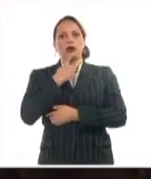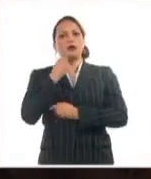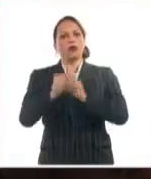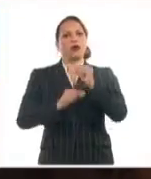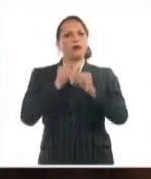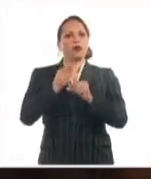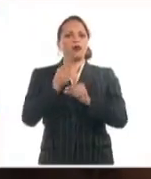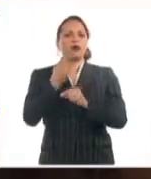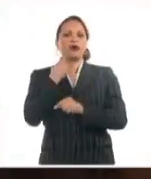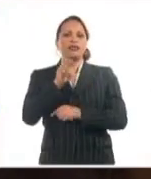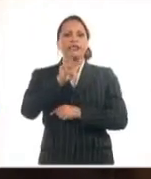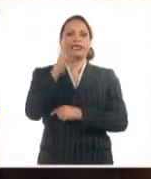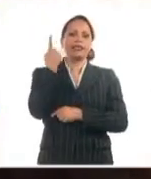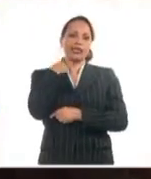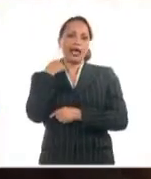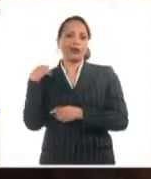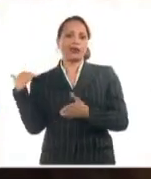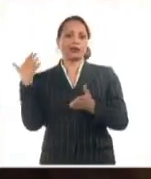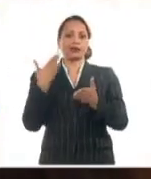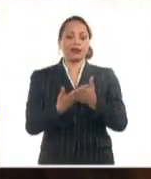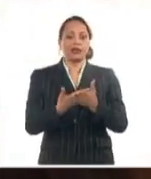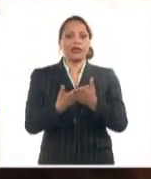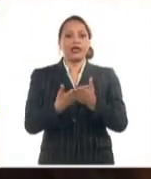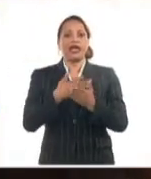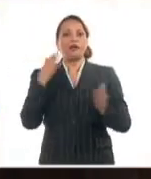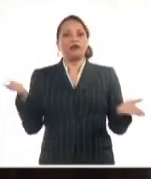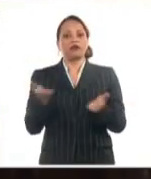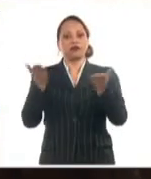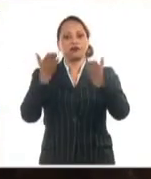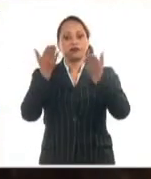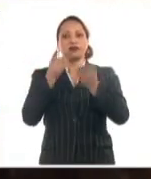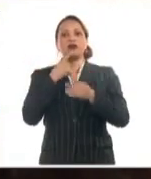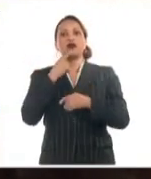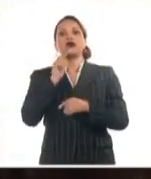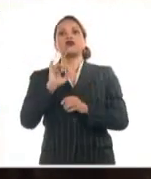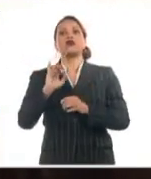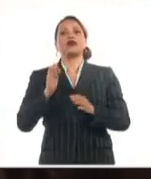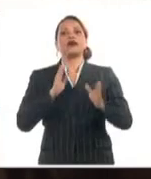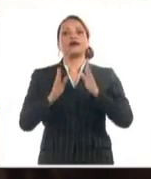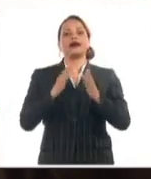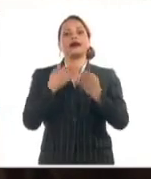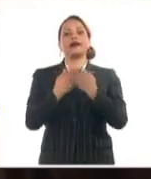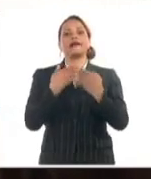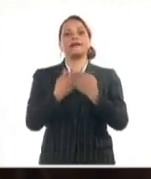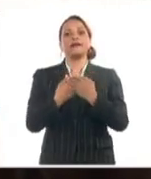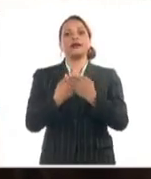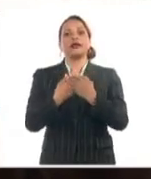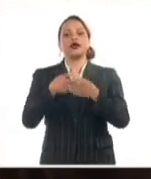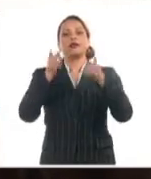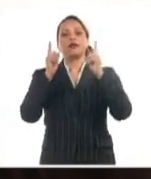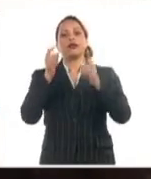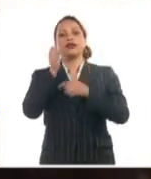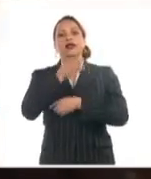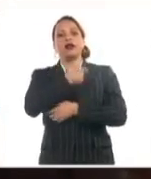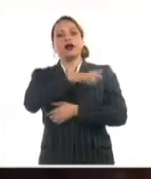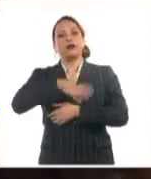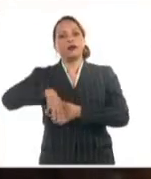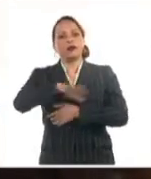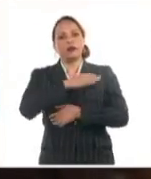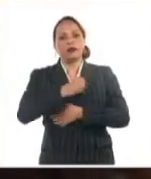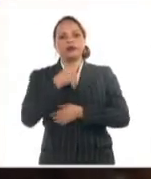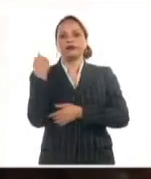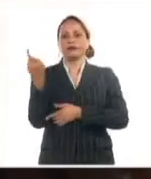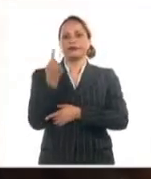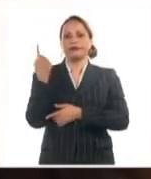los últimos 3 años, como nunca antes, un marco institucional expresado en políticas públicas nacionales, en